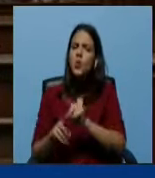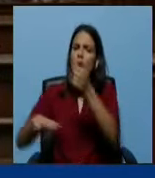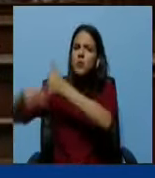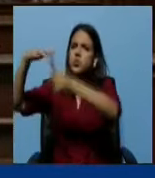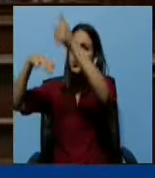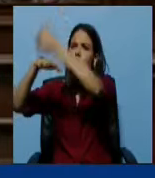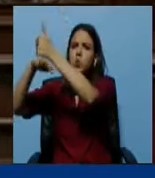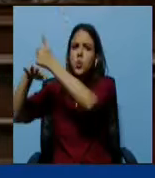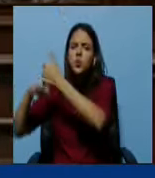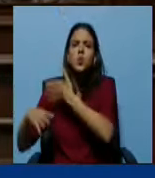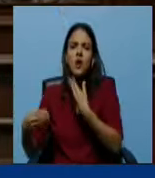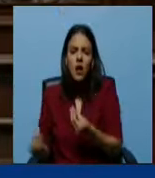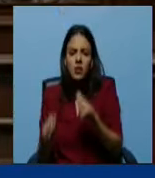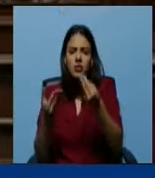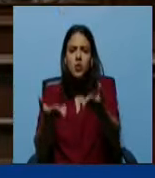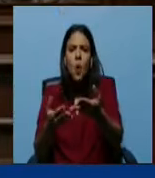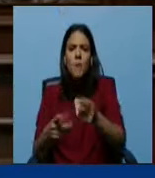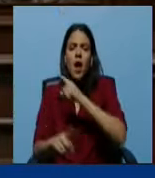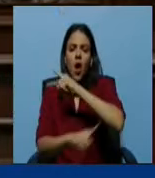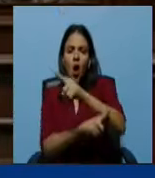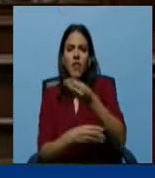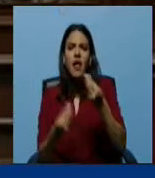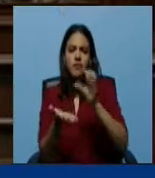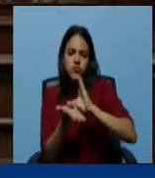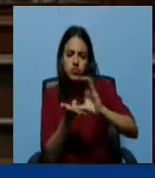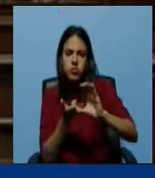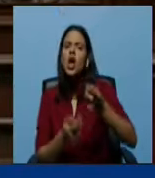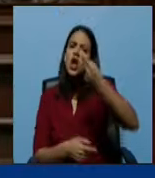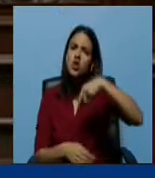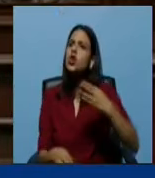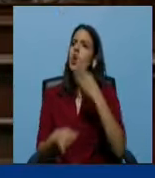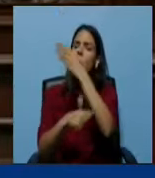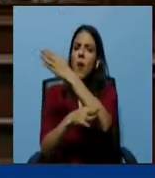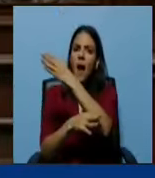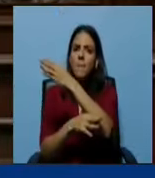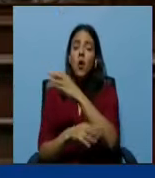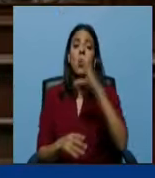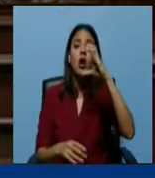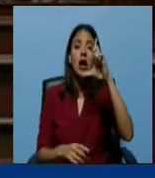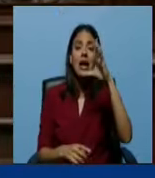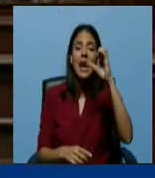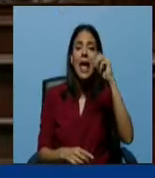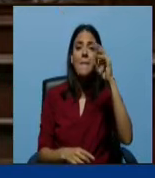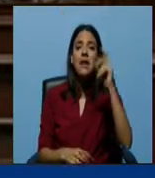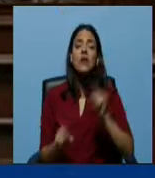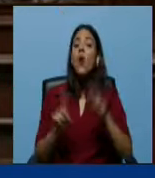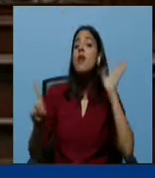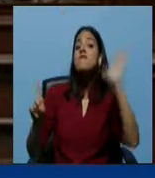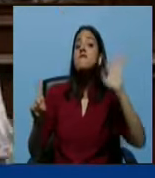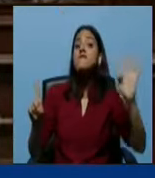Y te mandan esta orden de compra, podemos ir cuando quieras. A Clemen en las Mercedes.